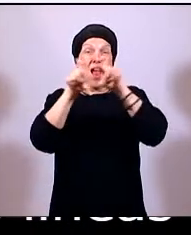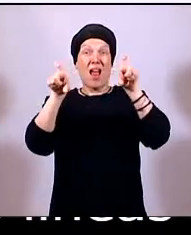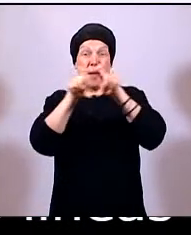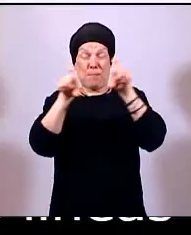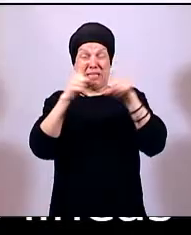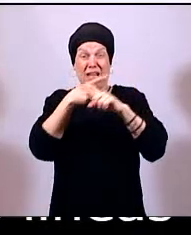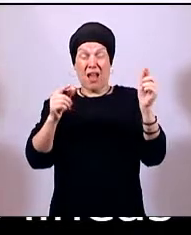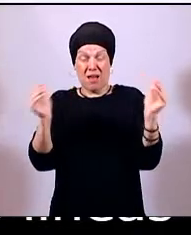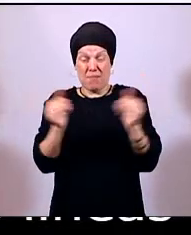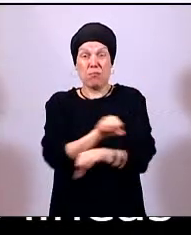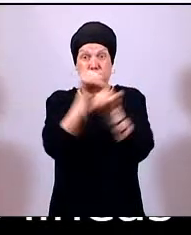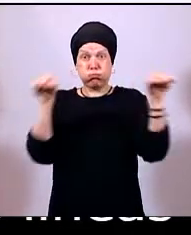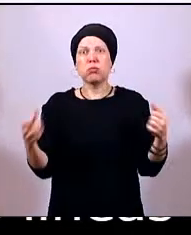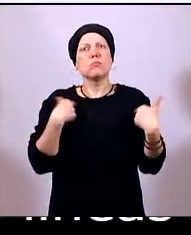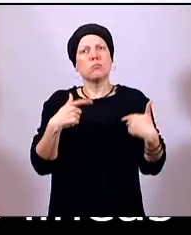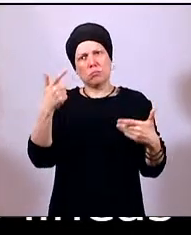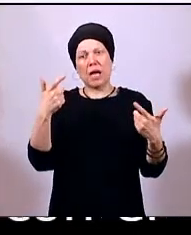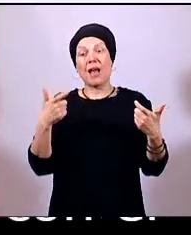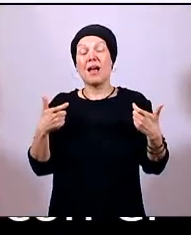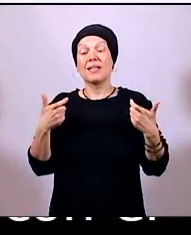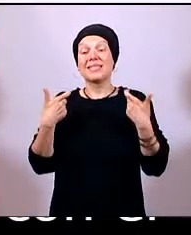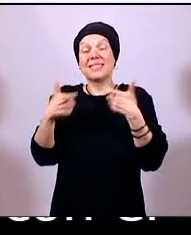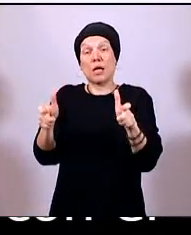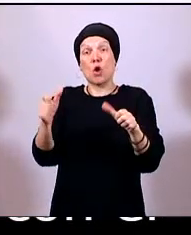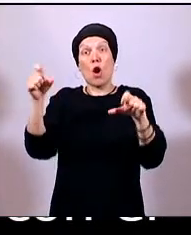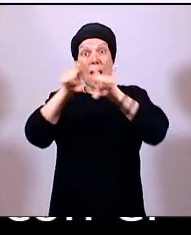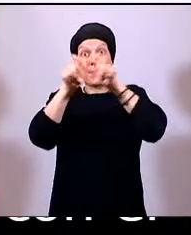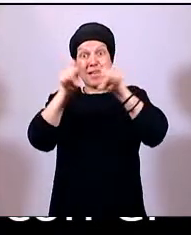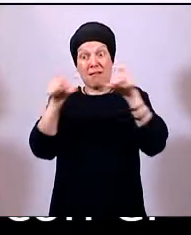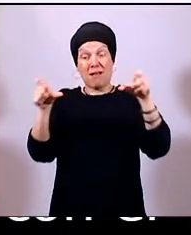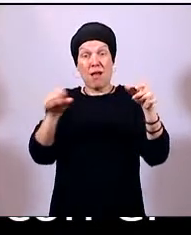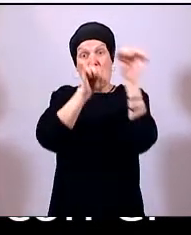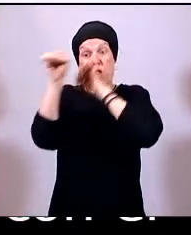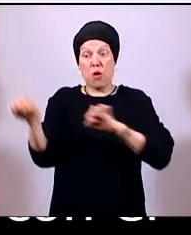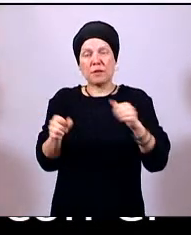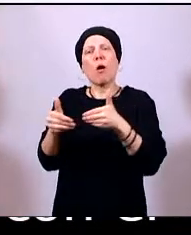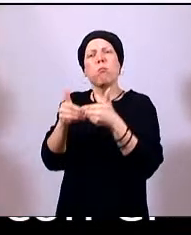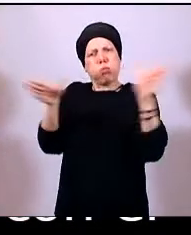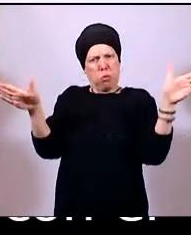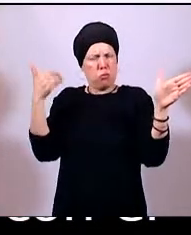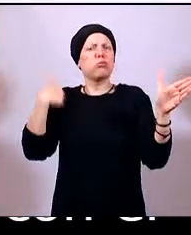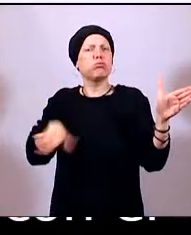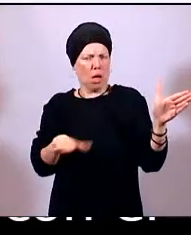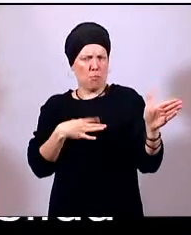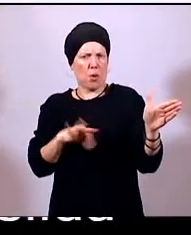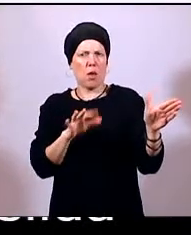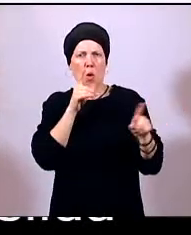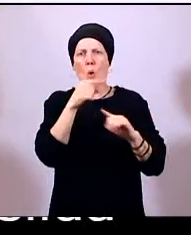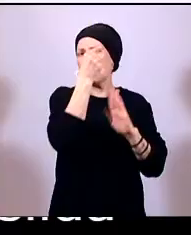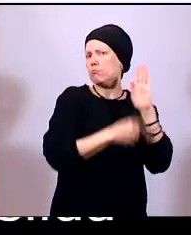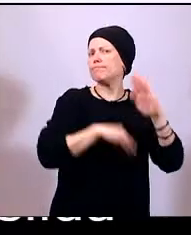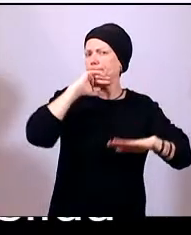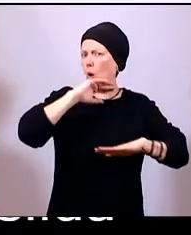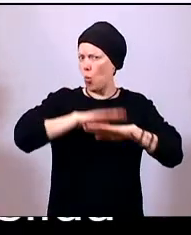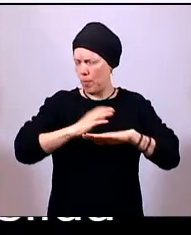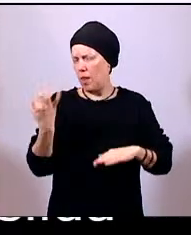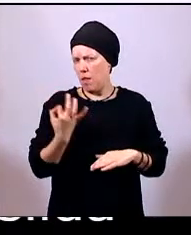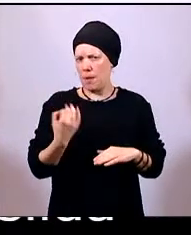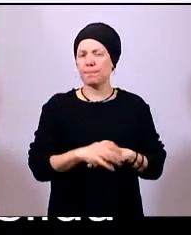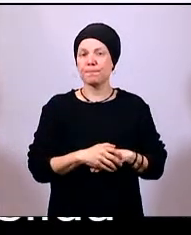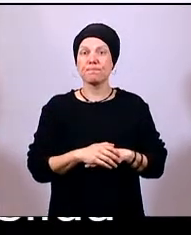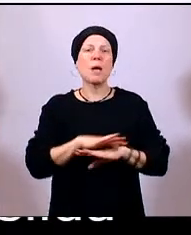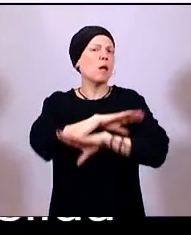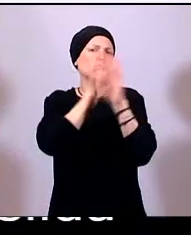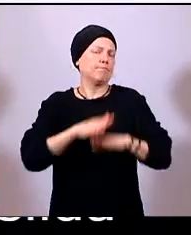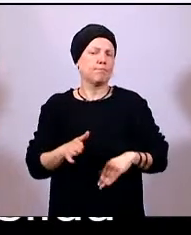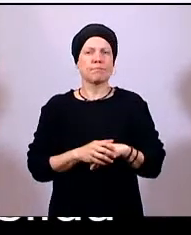abre al sector empresarial de la defensa con las certificaciones, como decía, que exige la OTAN. En definitiva,